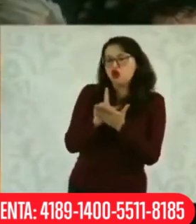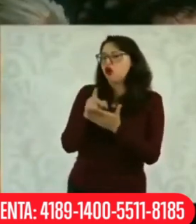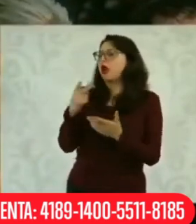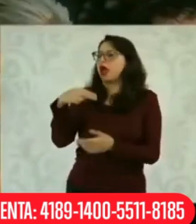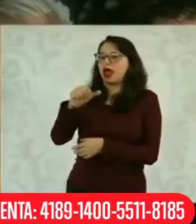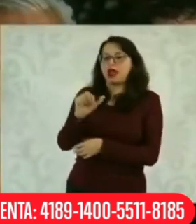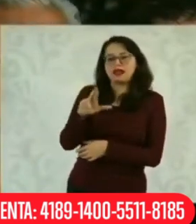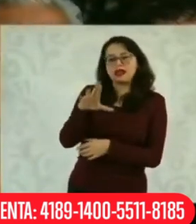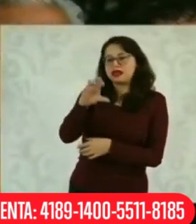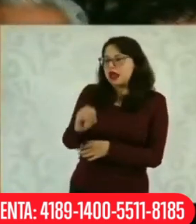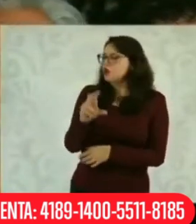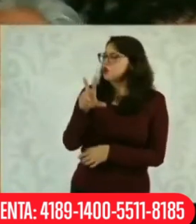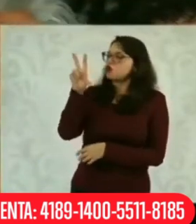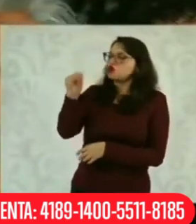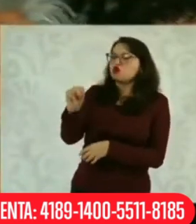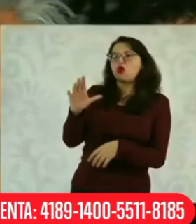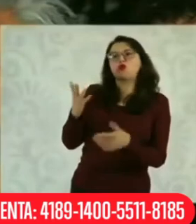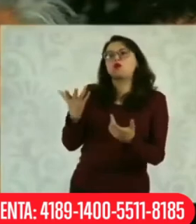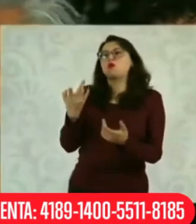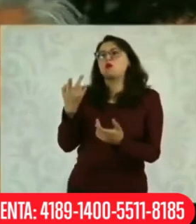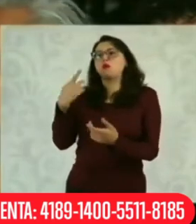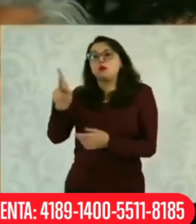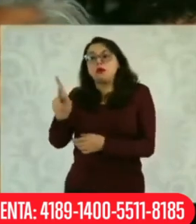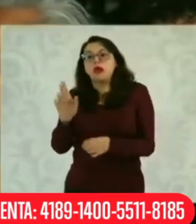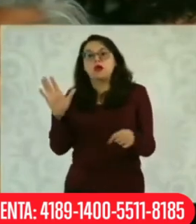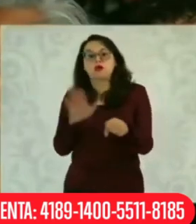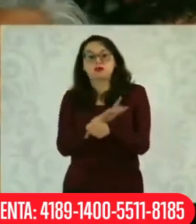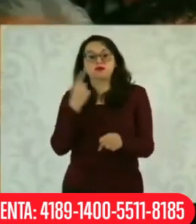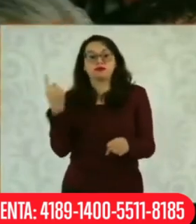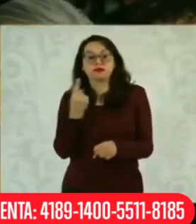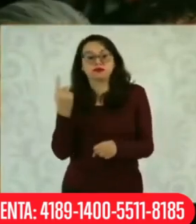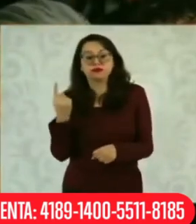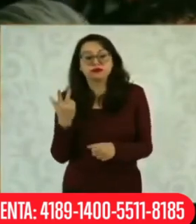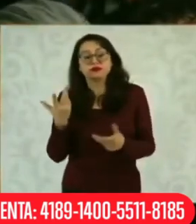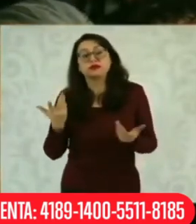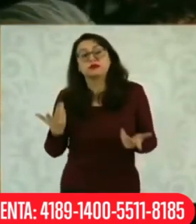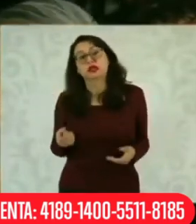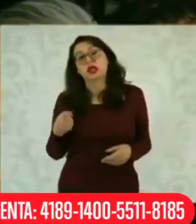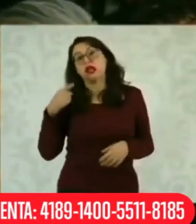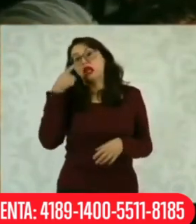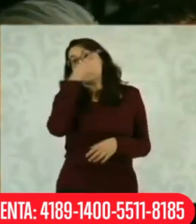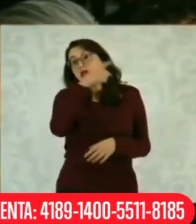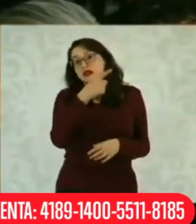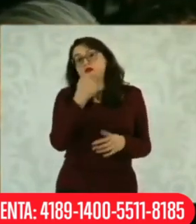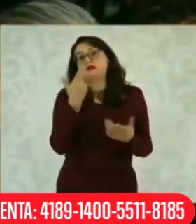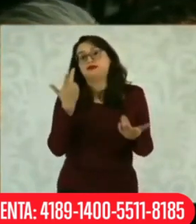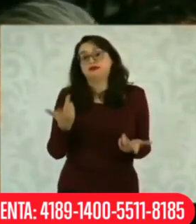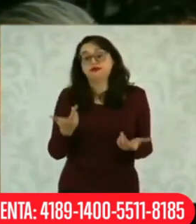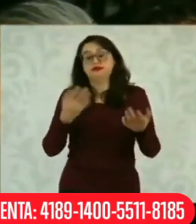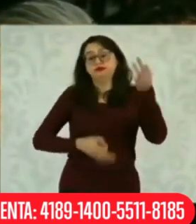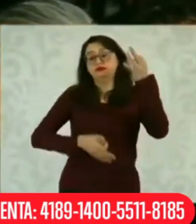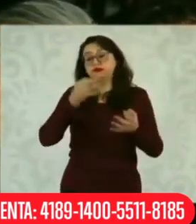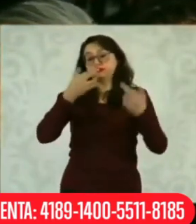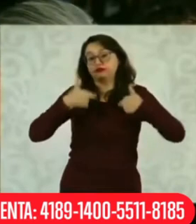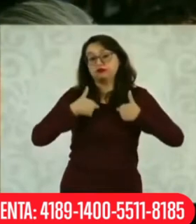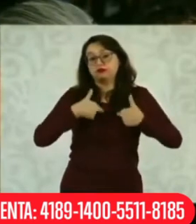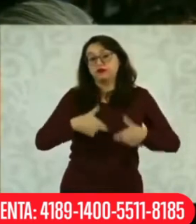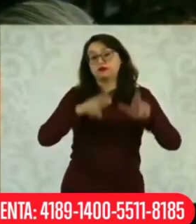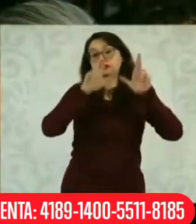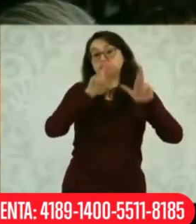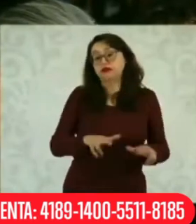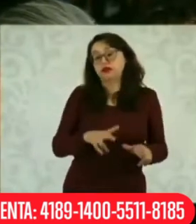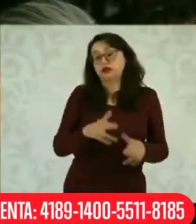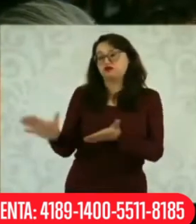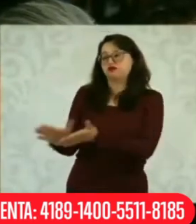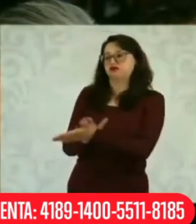esto había sido una petición del Departamento de Justicia por una solicitud que a su vez hizo el gobierno mexicano. Sobre eso estábamos